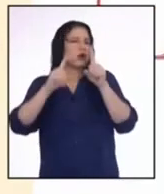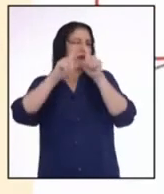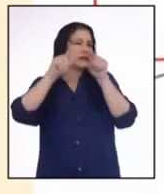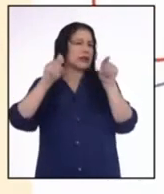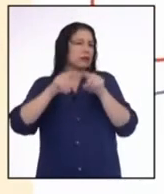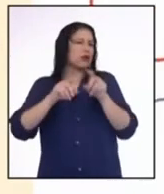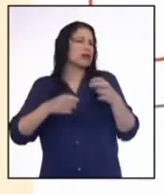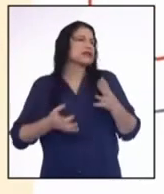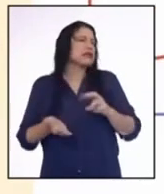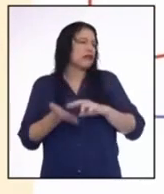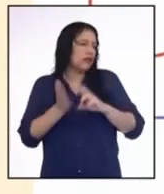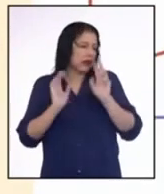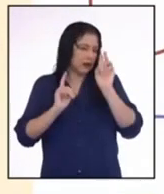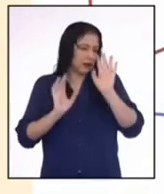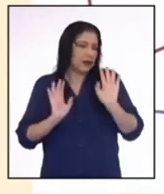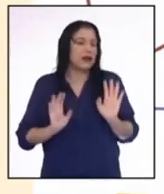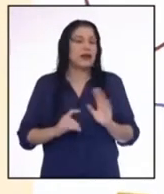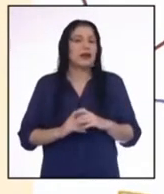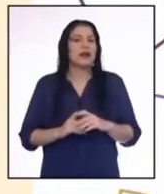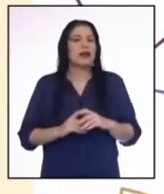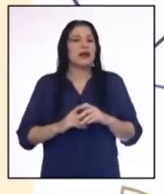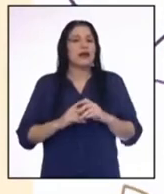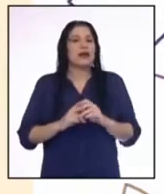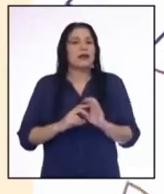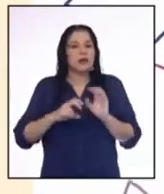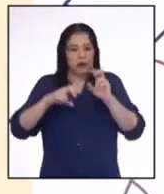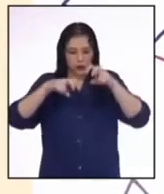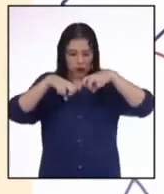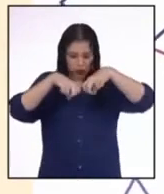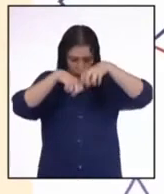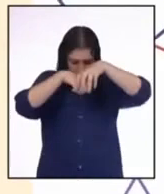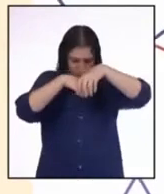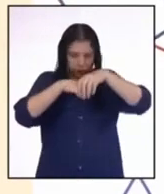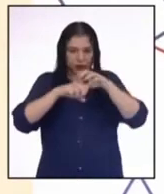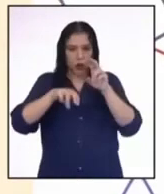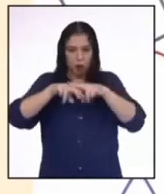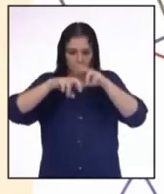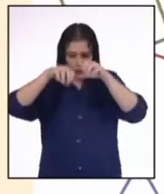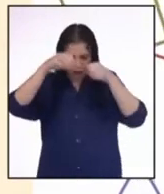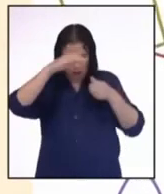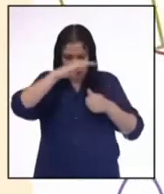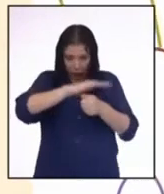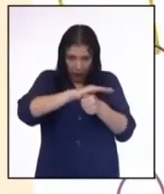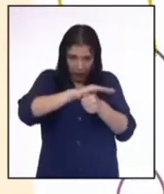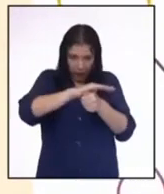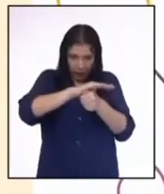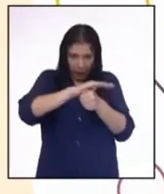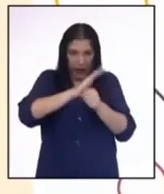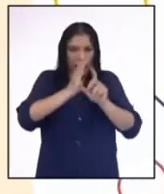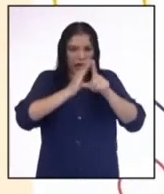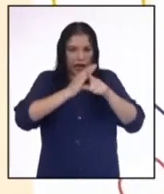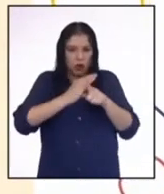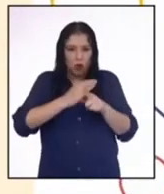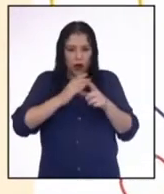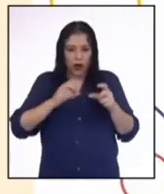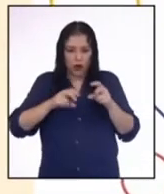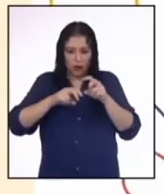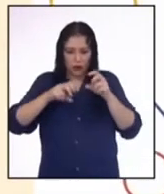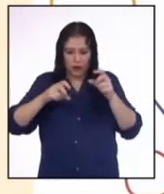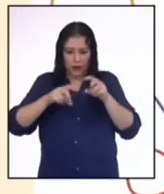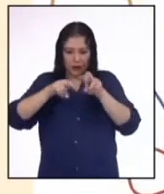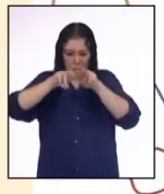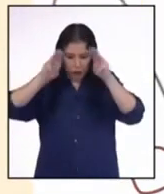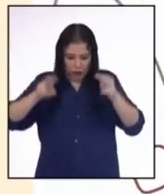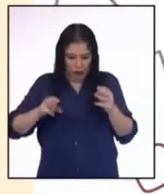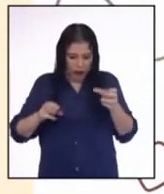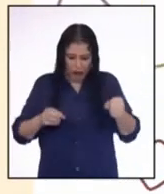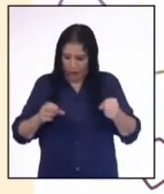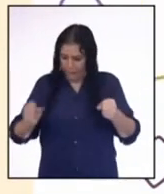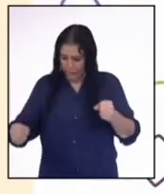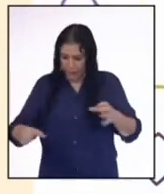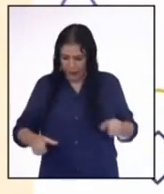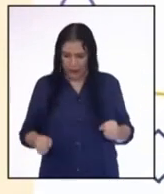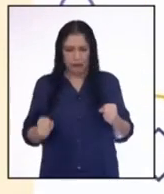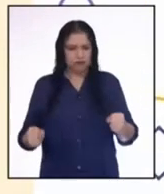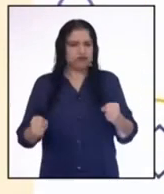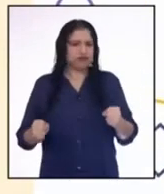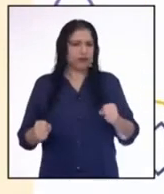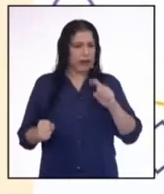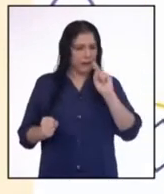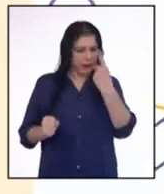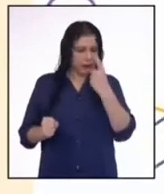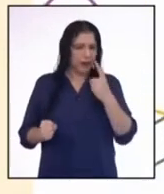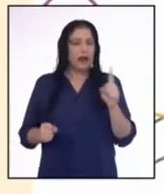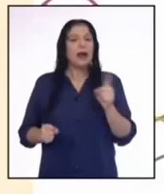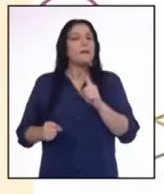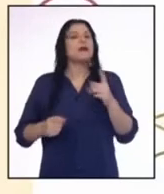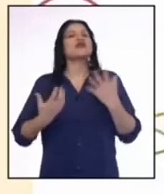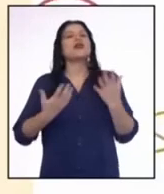triángulo de la vida. Colocarse en cuclillas debajo de un mueble fuerte y luego sujetar las patas del mueble es una práctica insuperable, pues